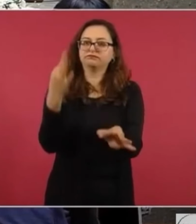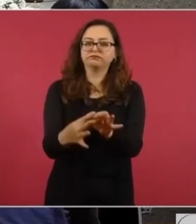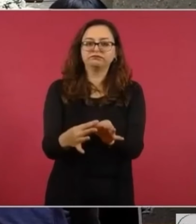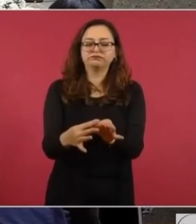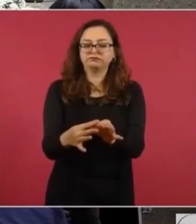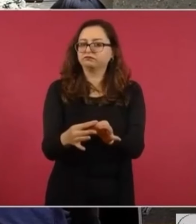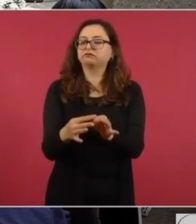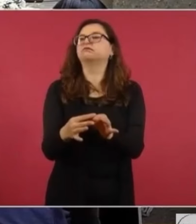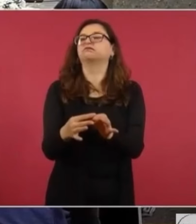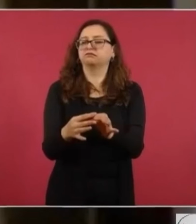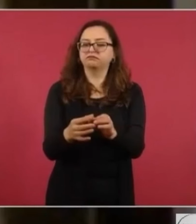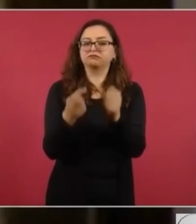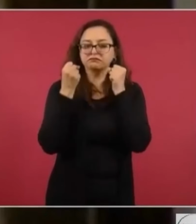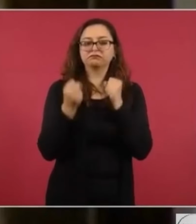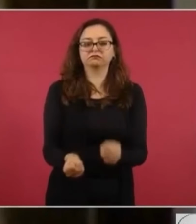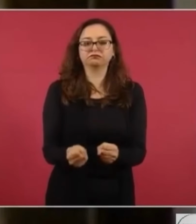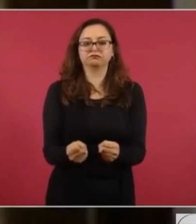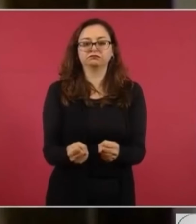más.